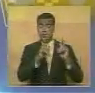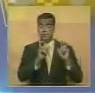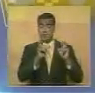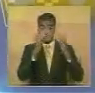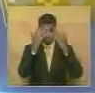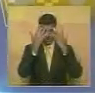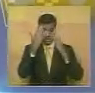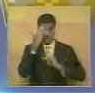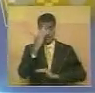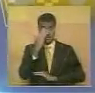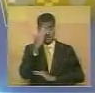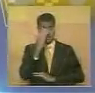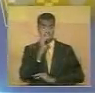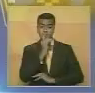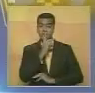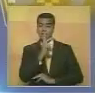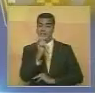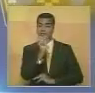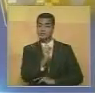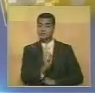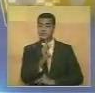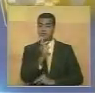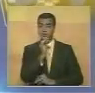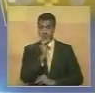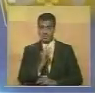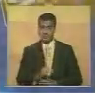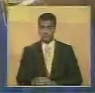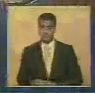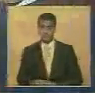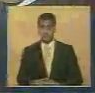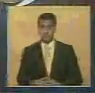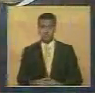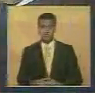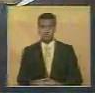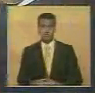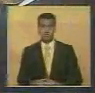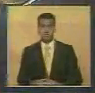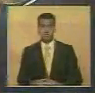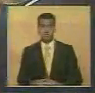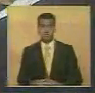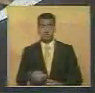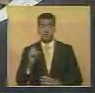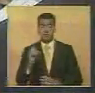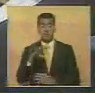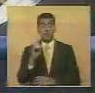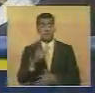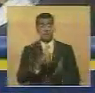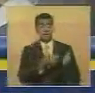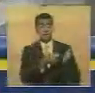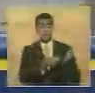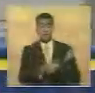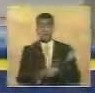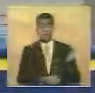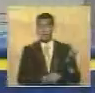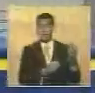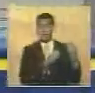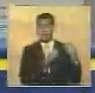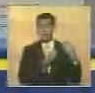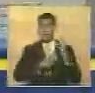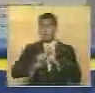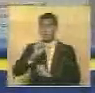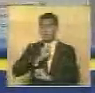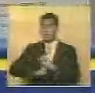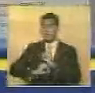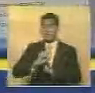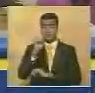nueva doctrina militar. Carla Salcedo Flores nos informa. La parlamentaria consignó este documento en la Comisión de